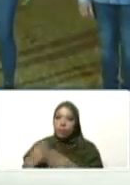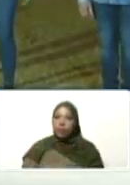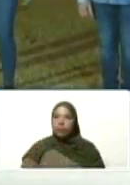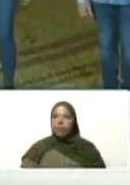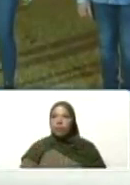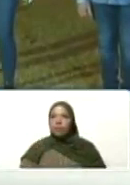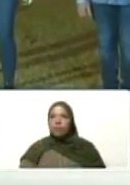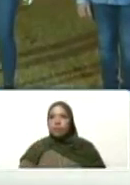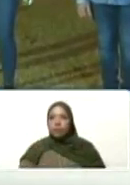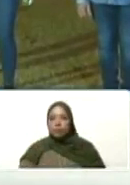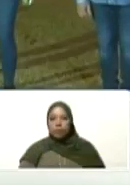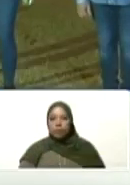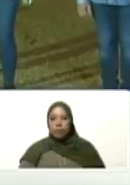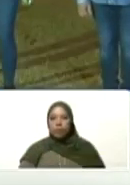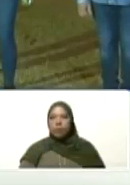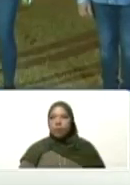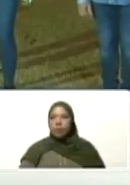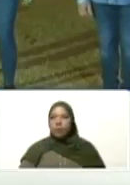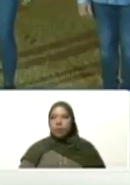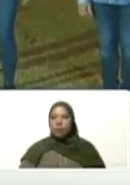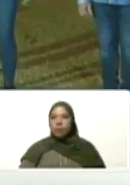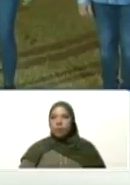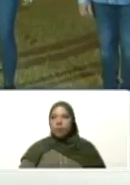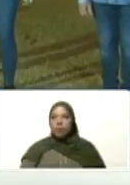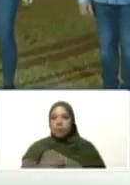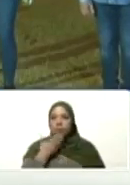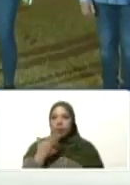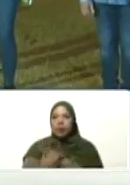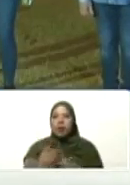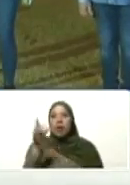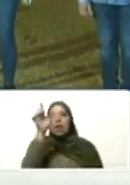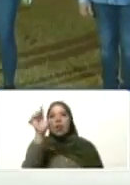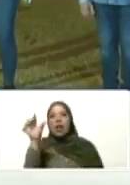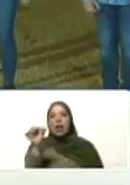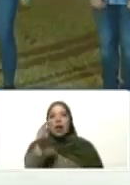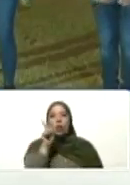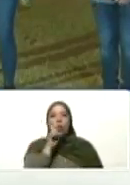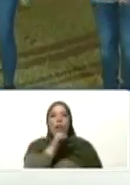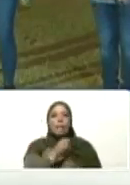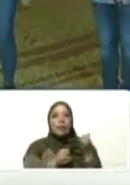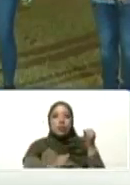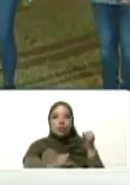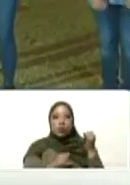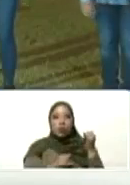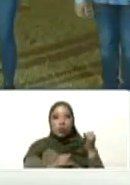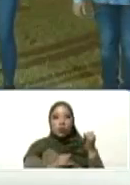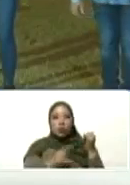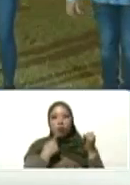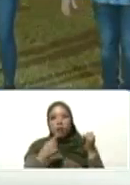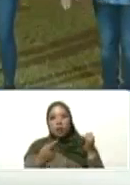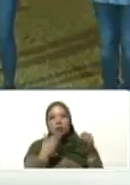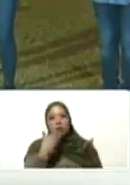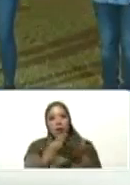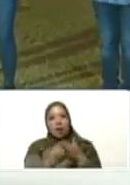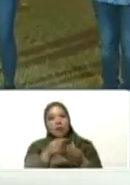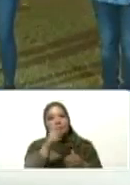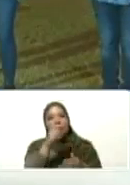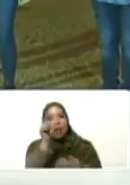Moscaritolo. Ah, bambino, gracias. Bueno, ustedes vean pues la